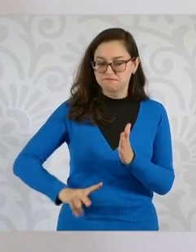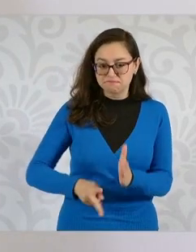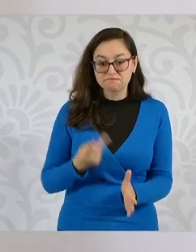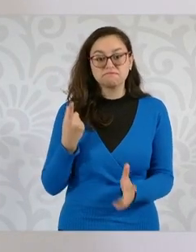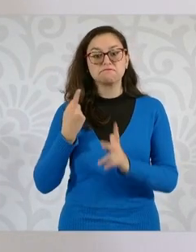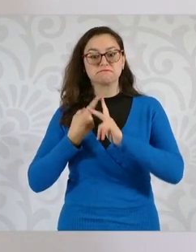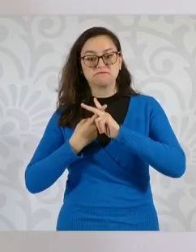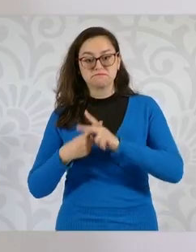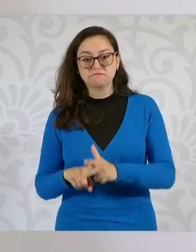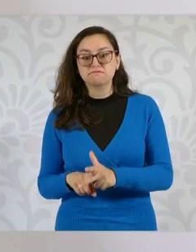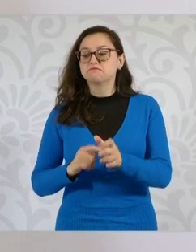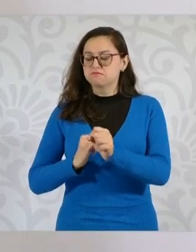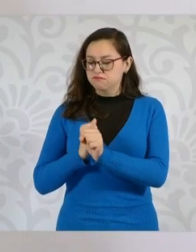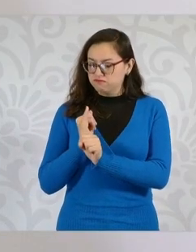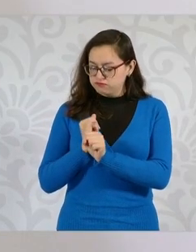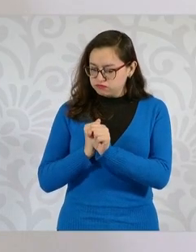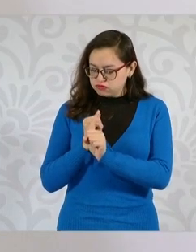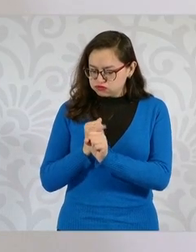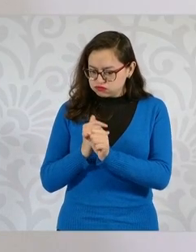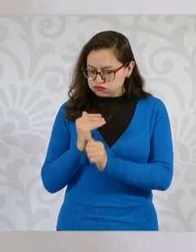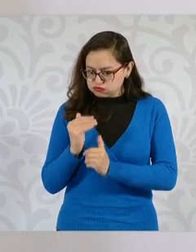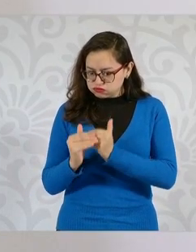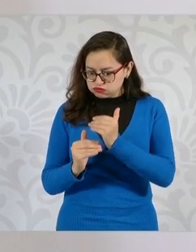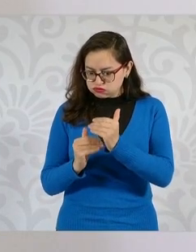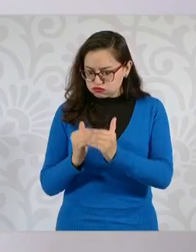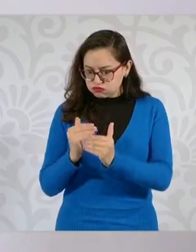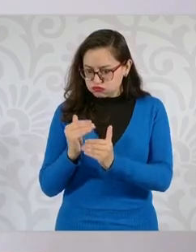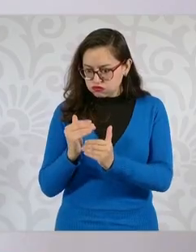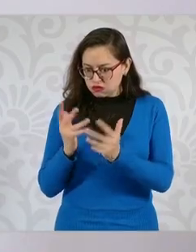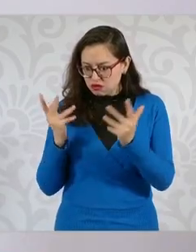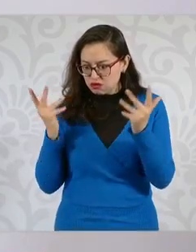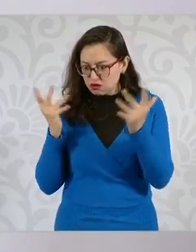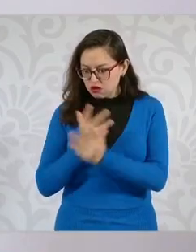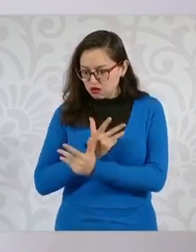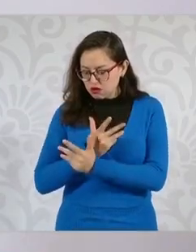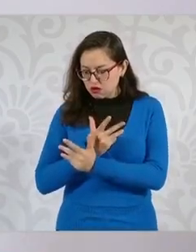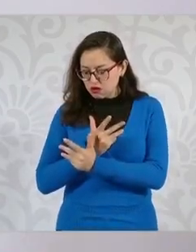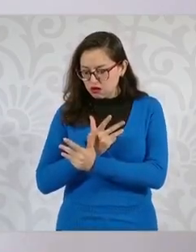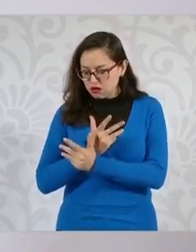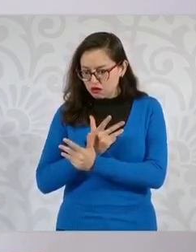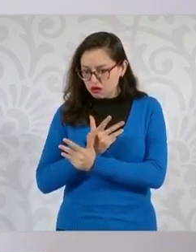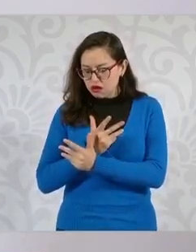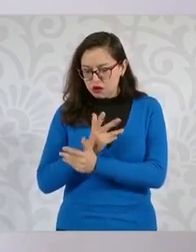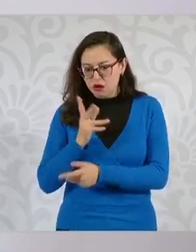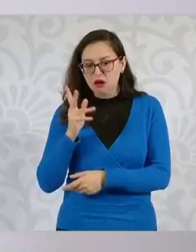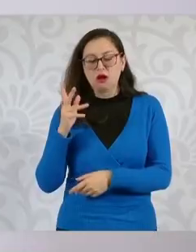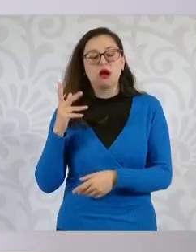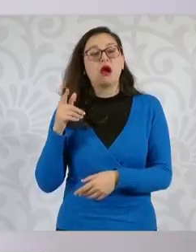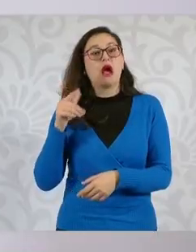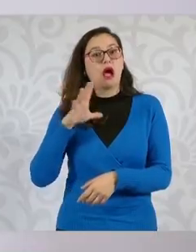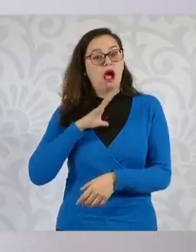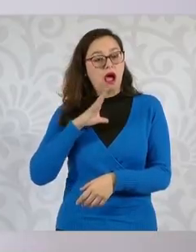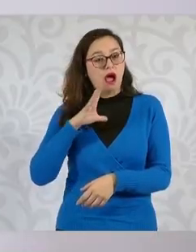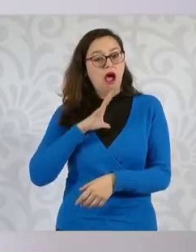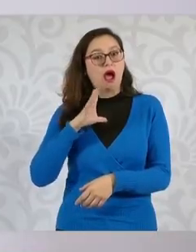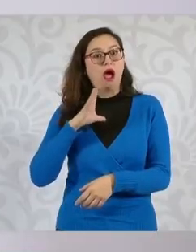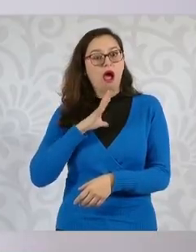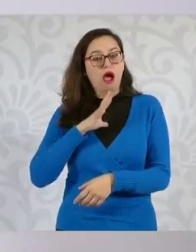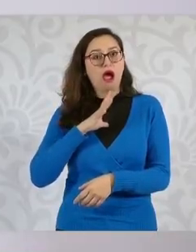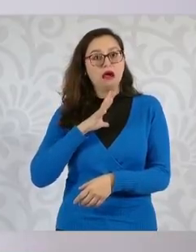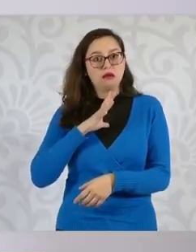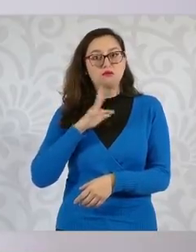correspondiente logrando probar que existe evidencia material y prueba